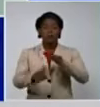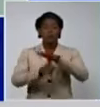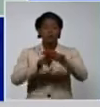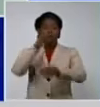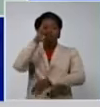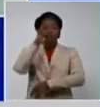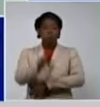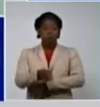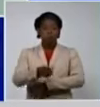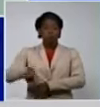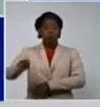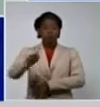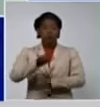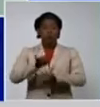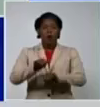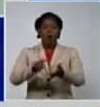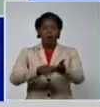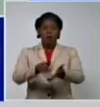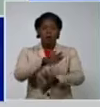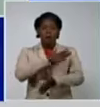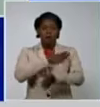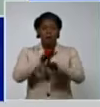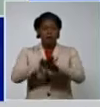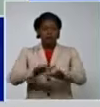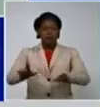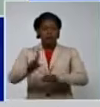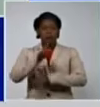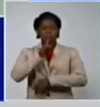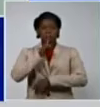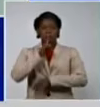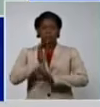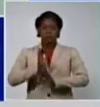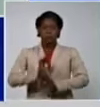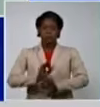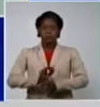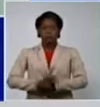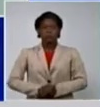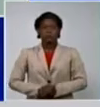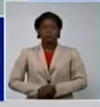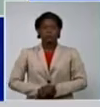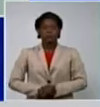más alta del mundo. Brasil con